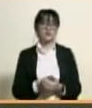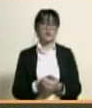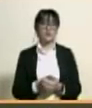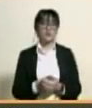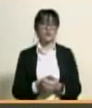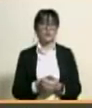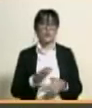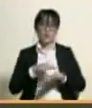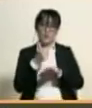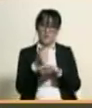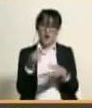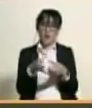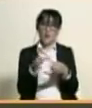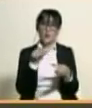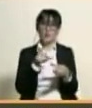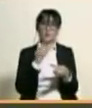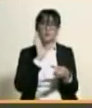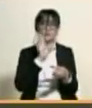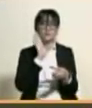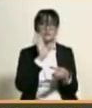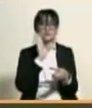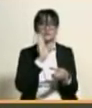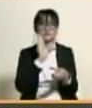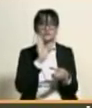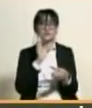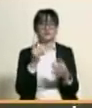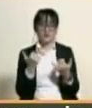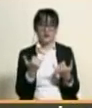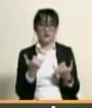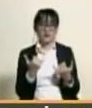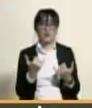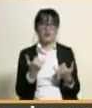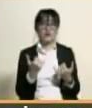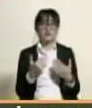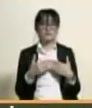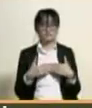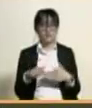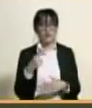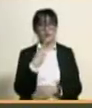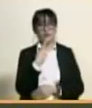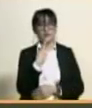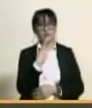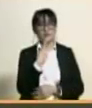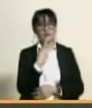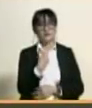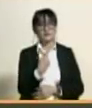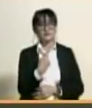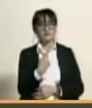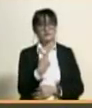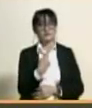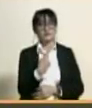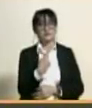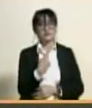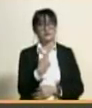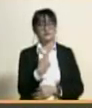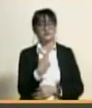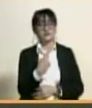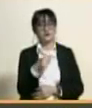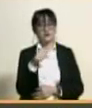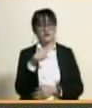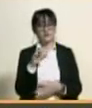grupos que también, queremos así decirlo, están directamente